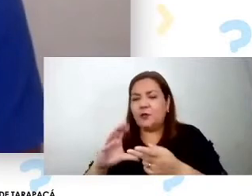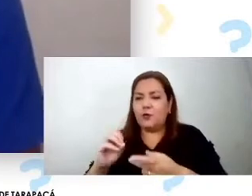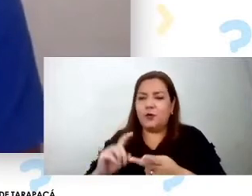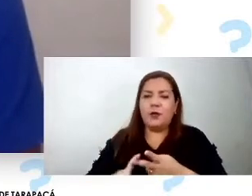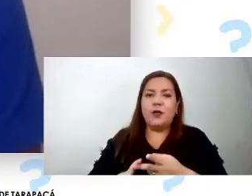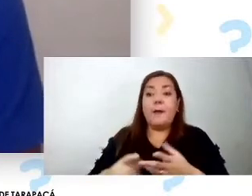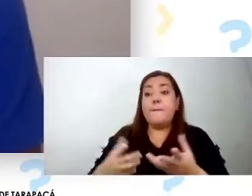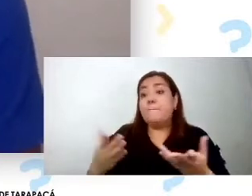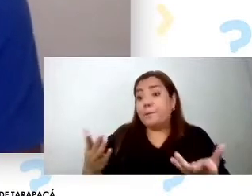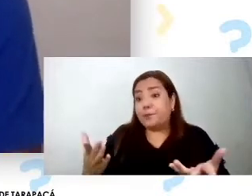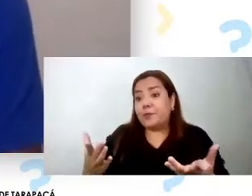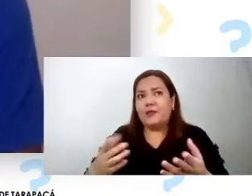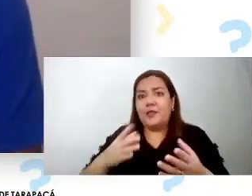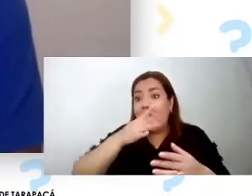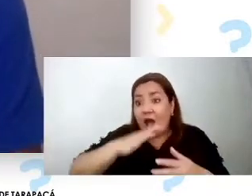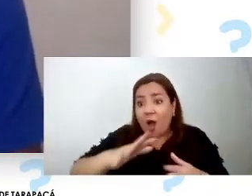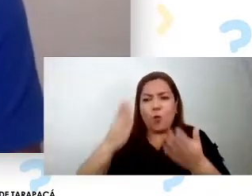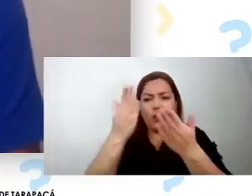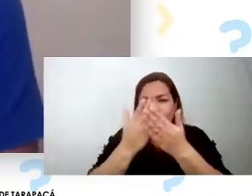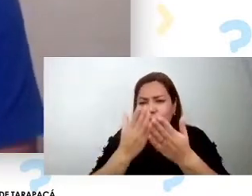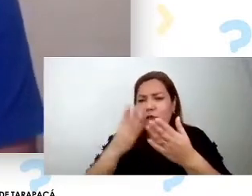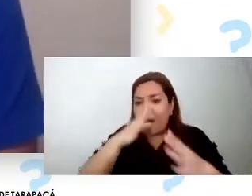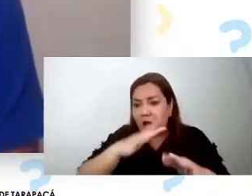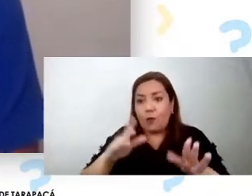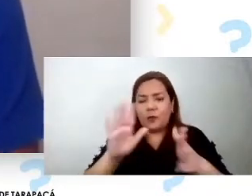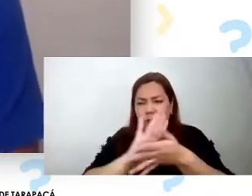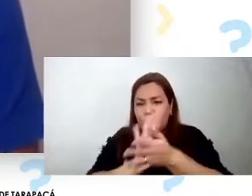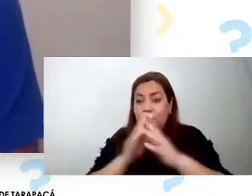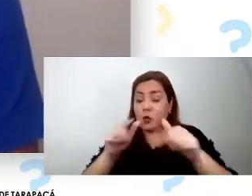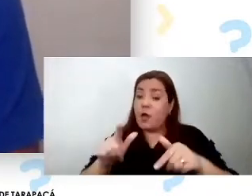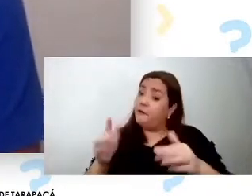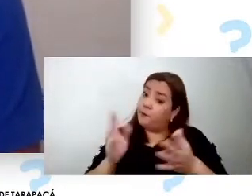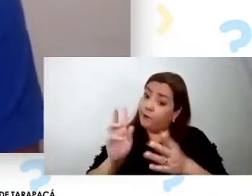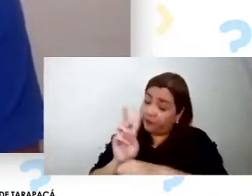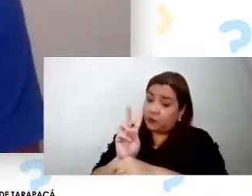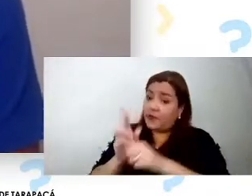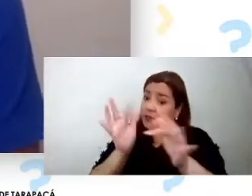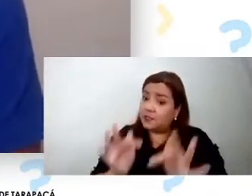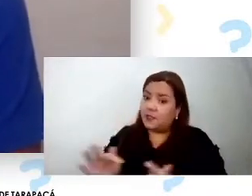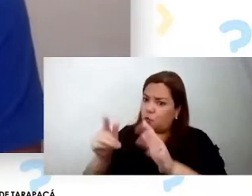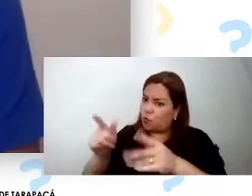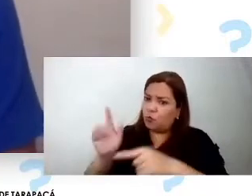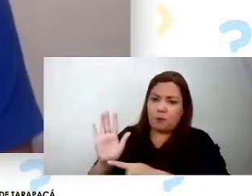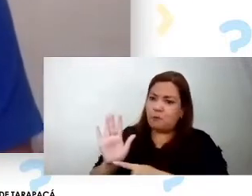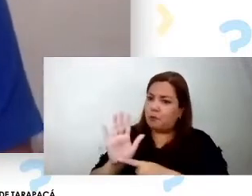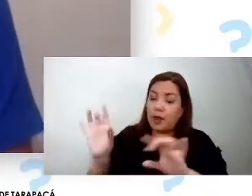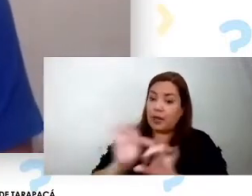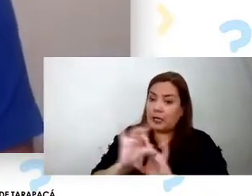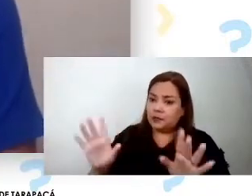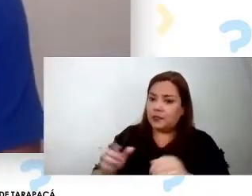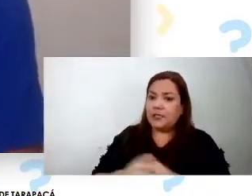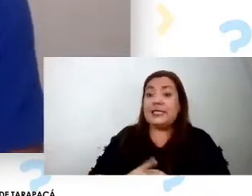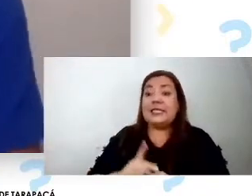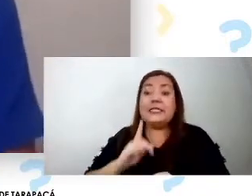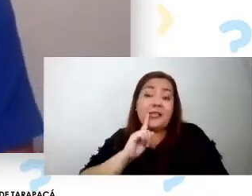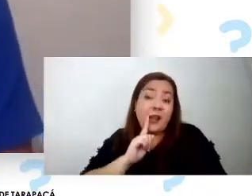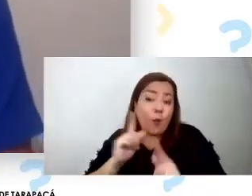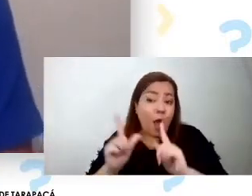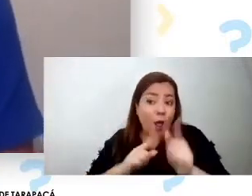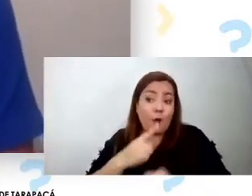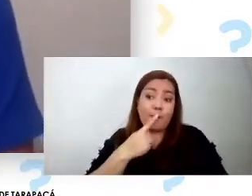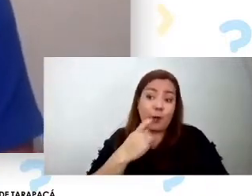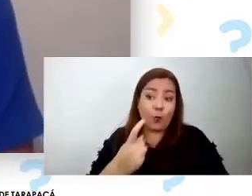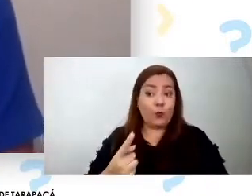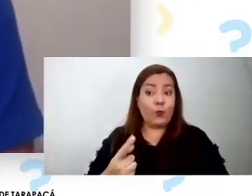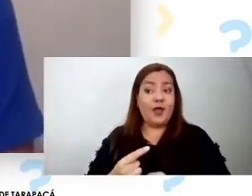Así que, profesora, muchas felicitaciones y una gran presentación. Tenemos algunas preguntas que